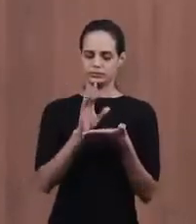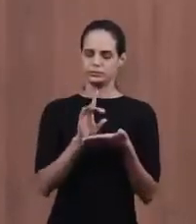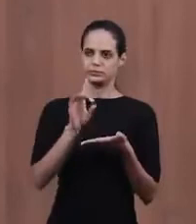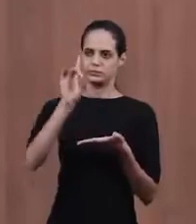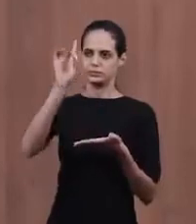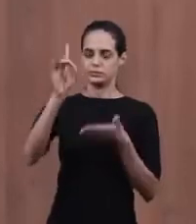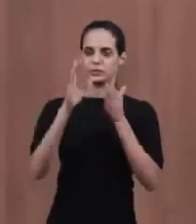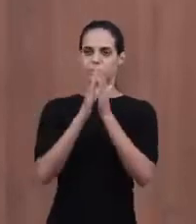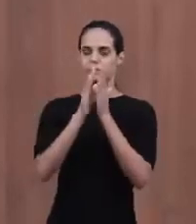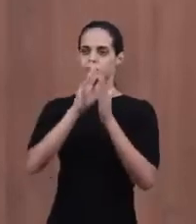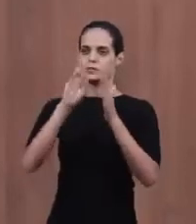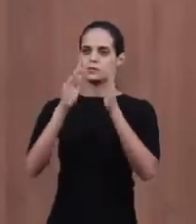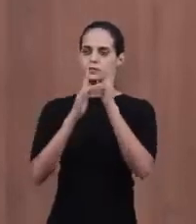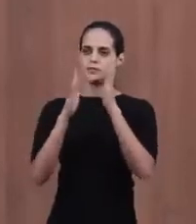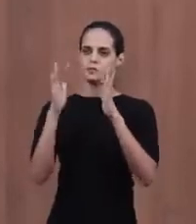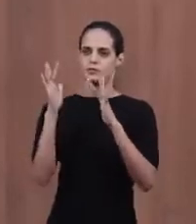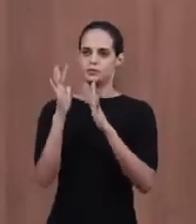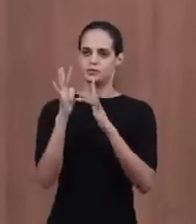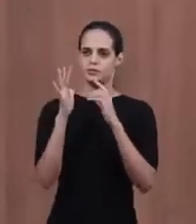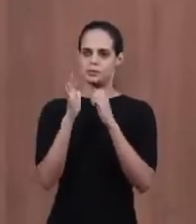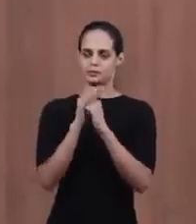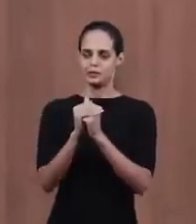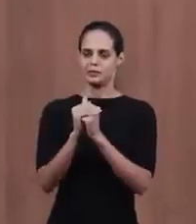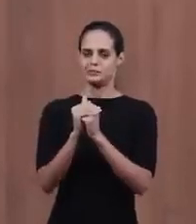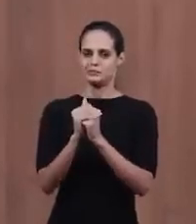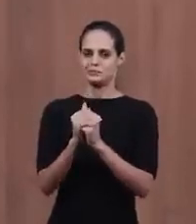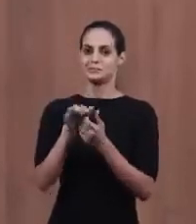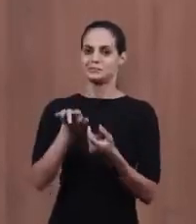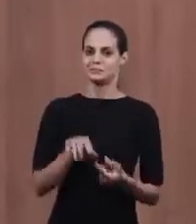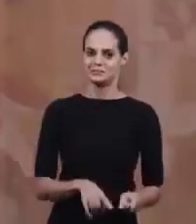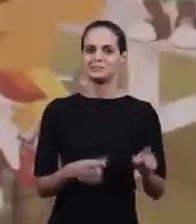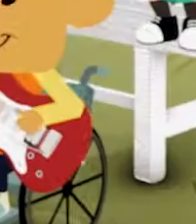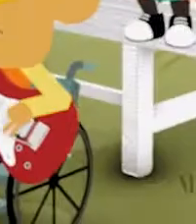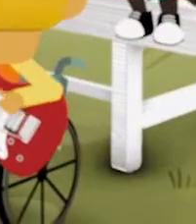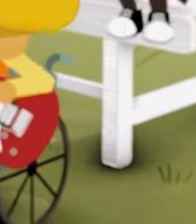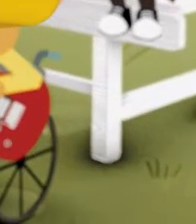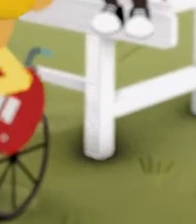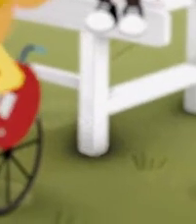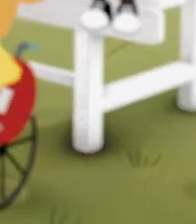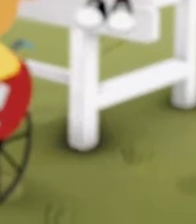palabra. Oramos en nombre de Jesús. Amén.